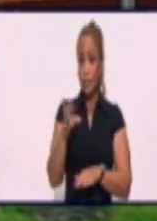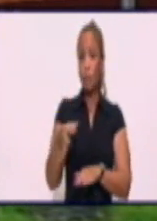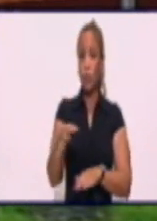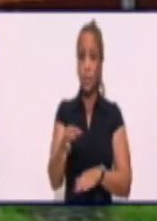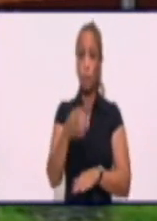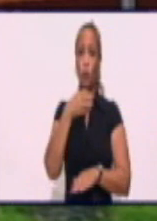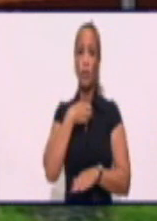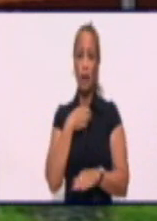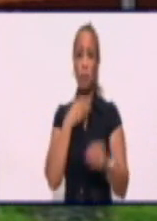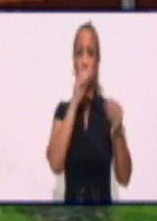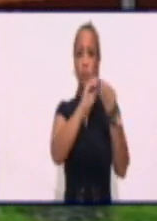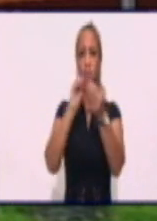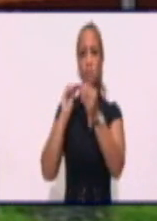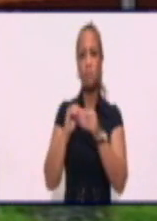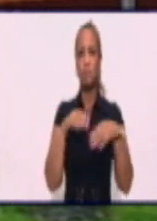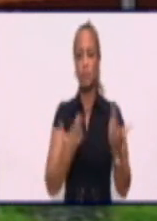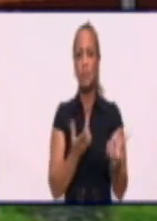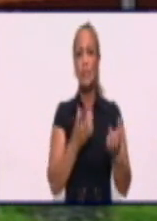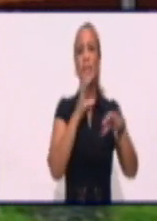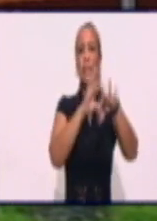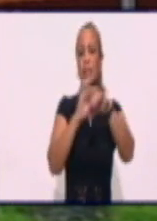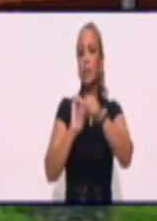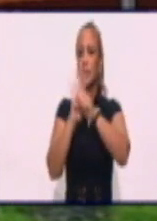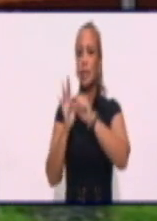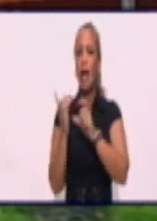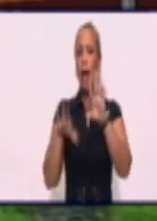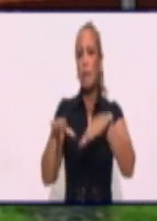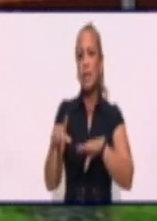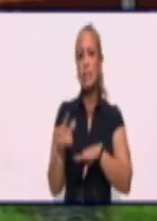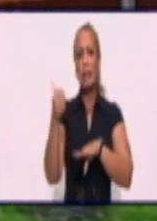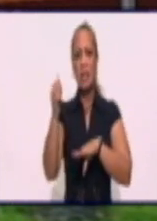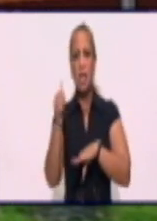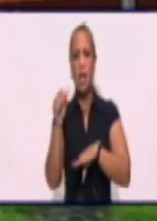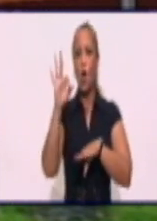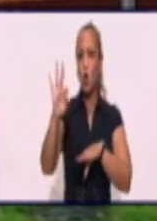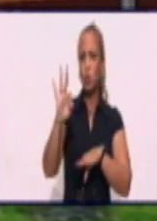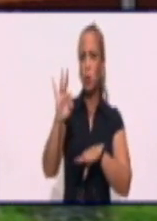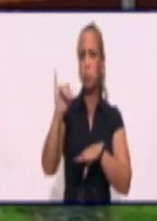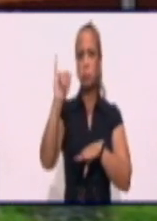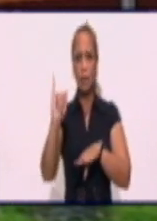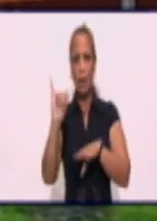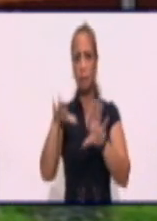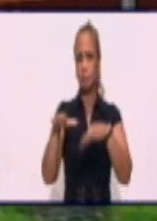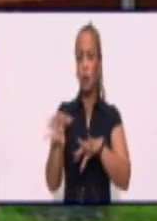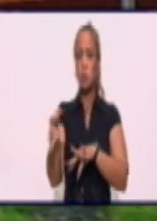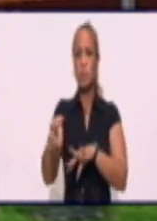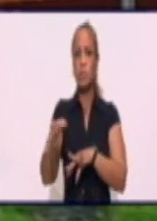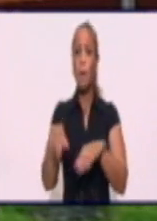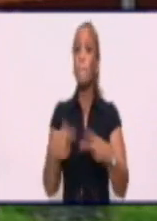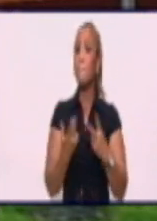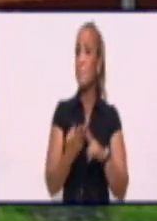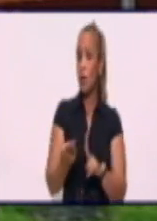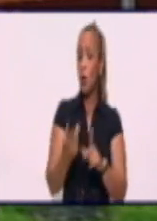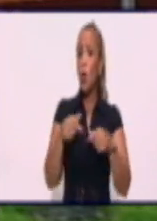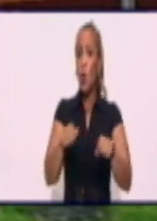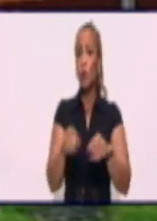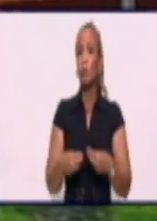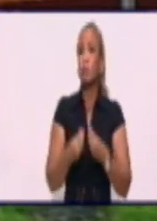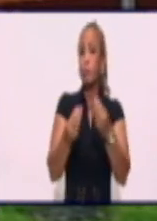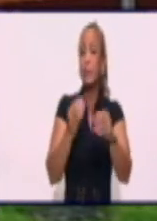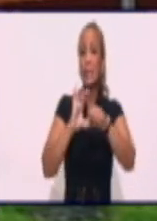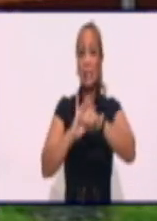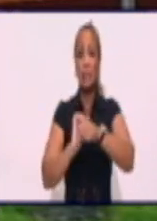día son 10 municipios, 11, 12 municipios, 8, 6, pero el grueso de lo que aporta está entre Bayamo, Riocauto